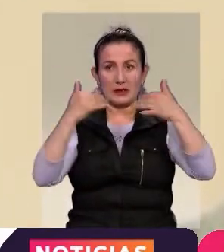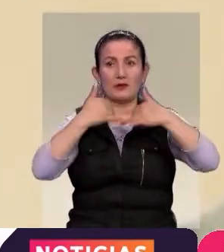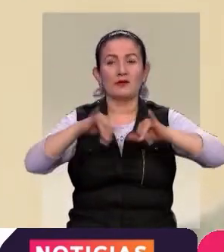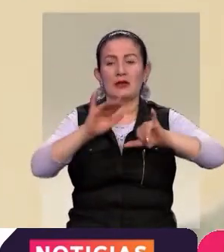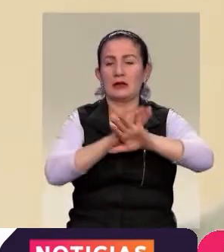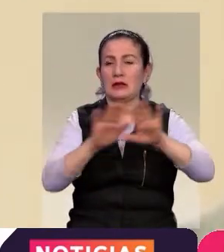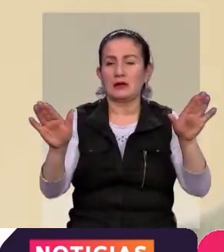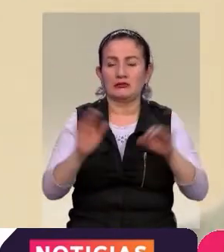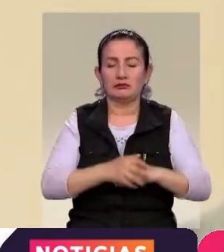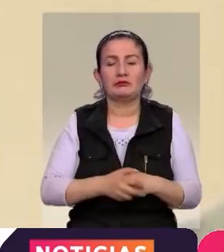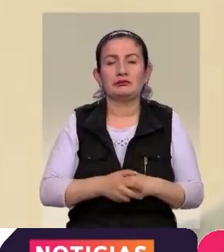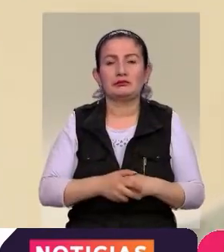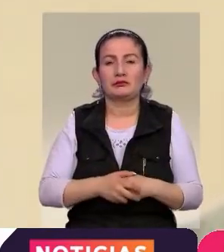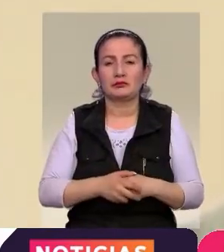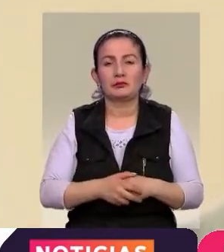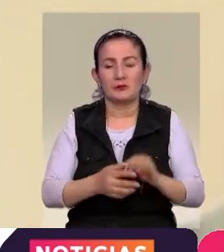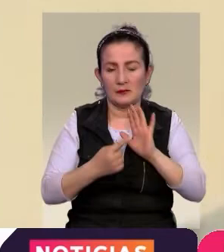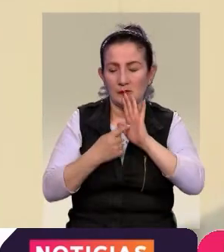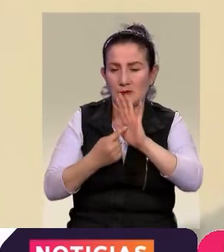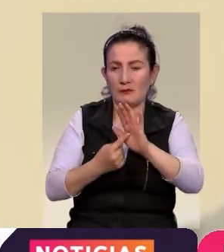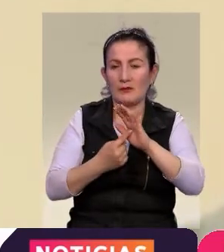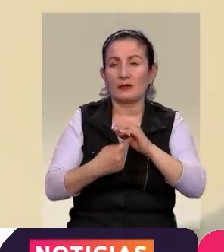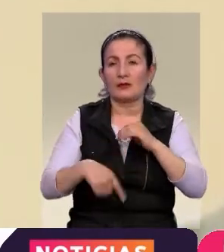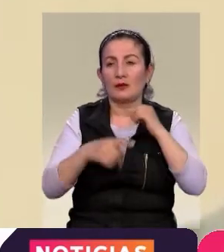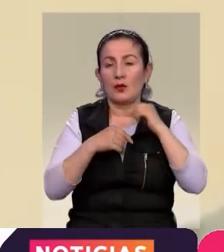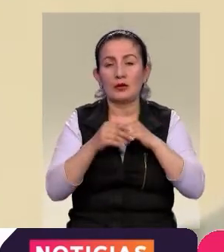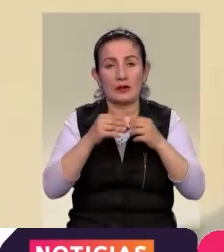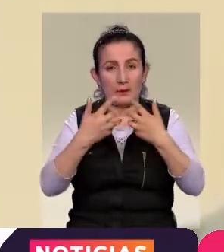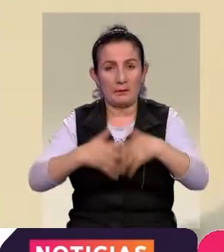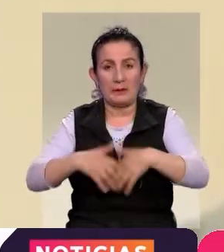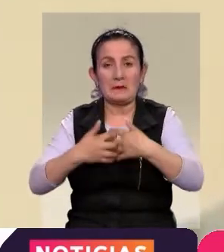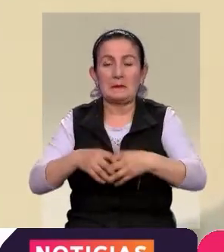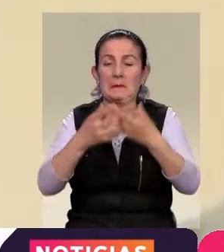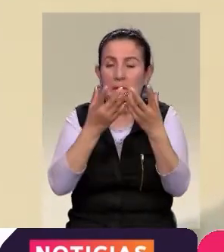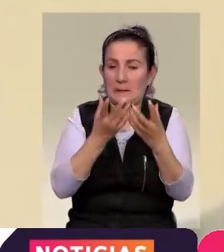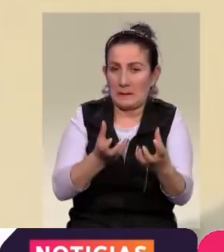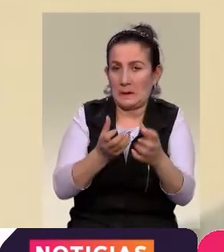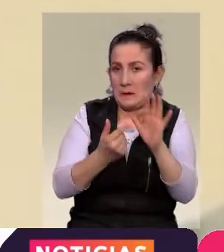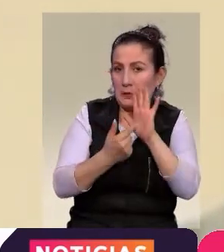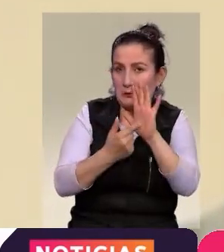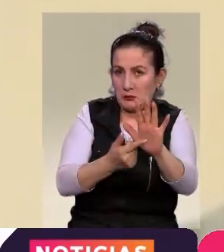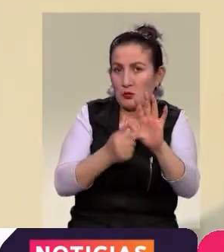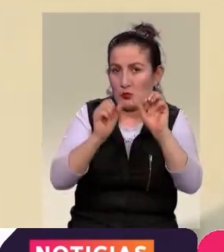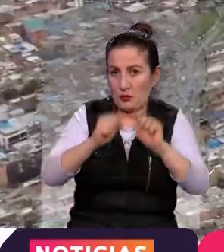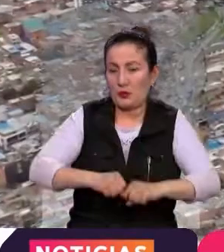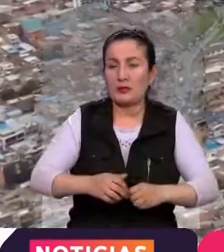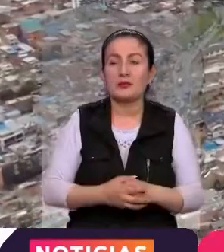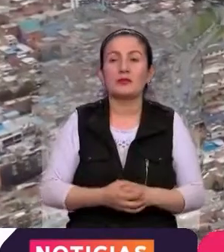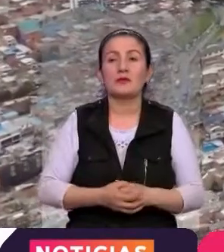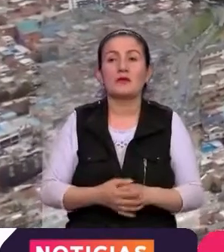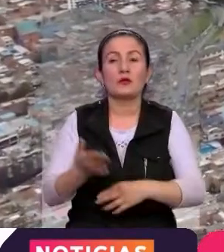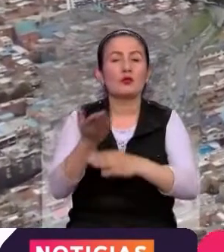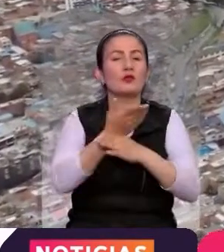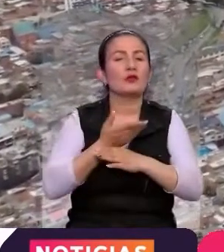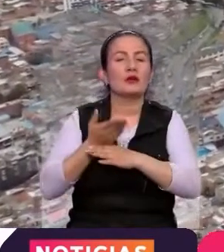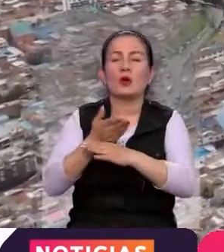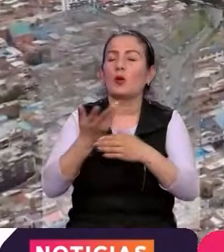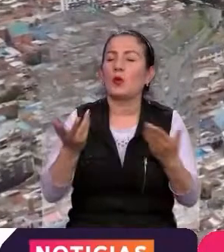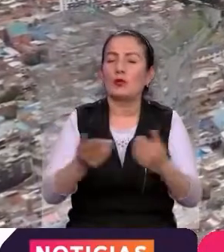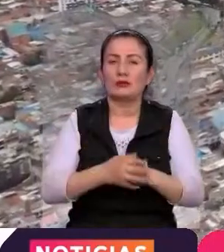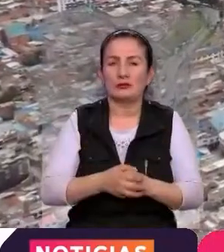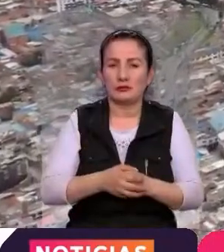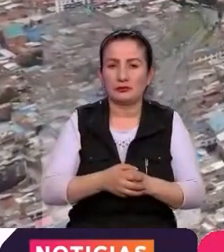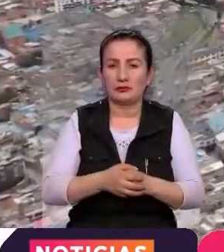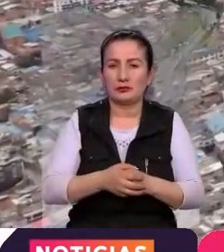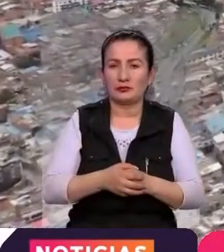fecha límite para poder presentar las ofertas por parte de las empresas que quieran presentarse el proceso licitatorio. Las propuestas deben presentarse a